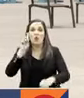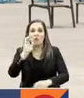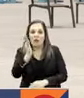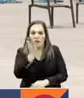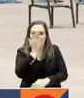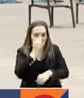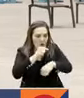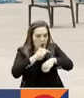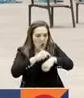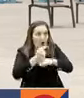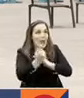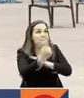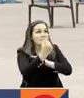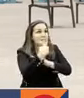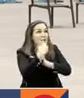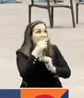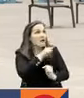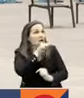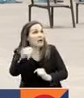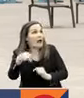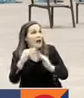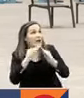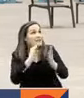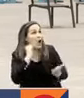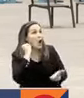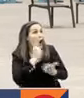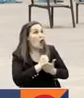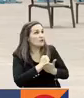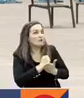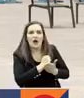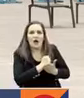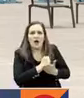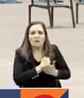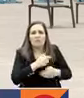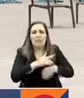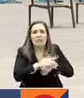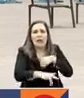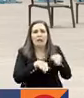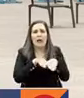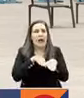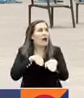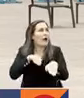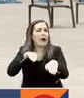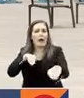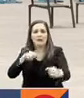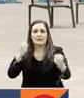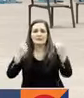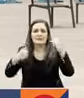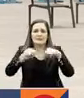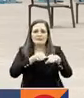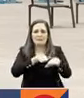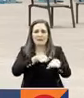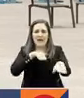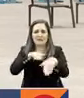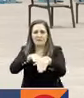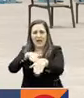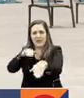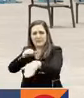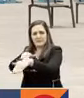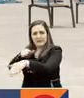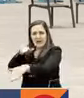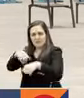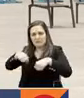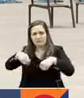que comenzara a regir el toque de queda en la ciudad se desplazaron hacia sus casas, provocando alta congestión vehicular en las vías de